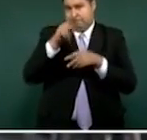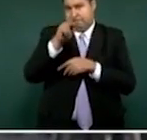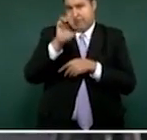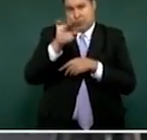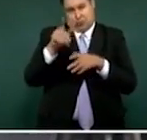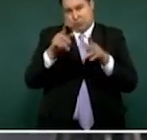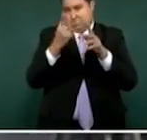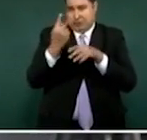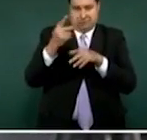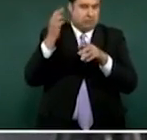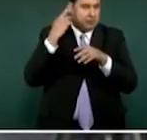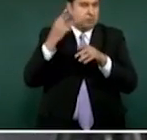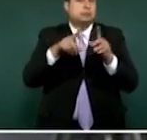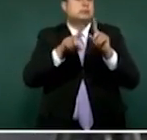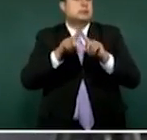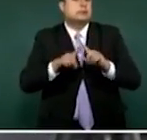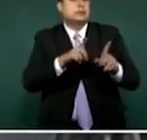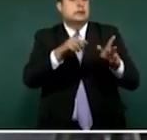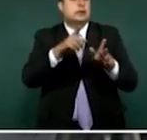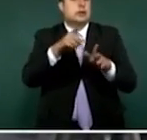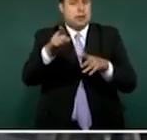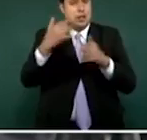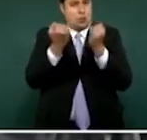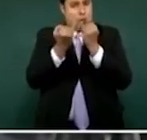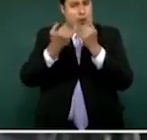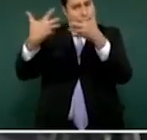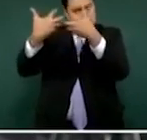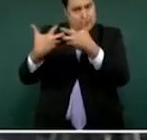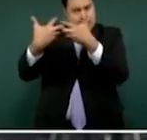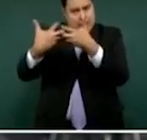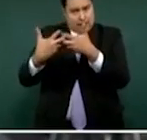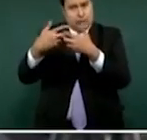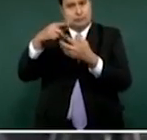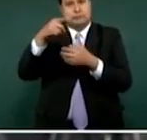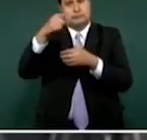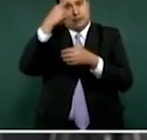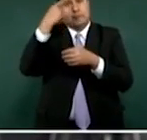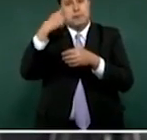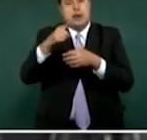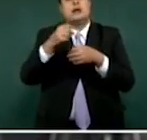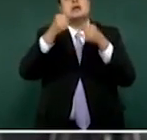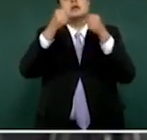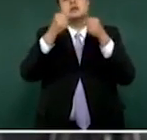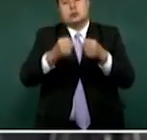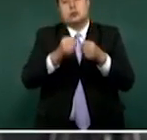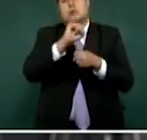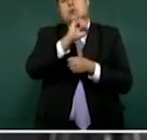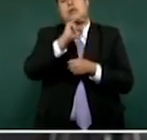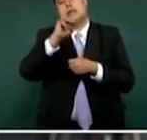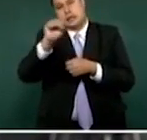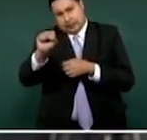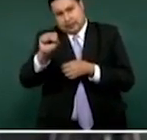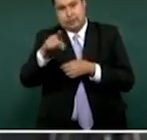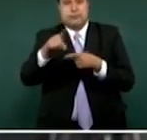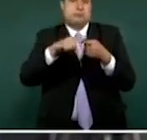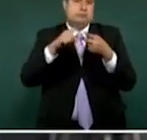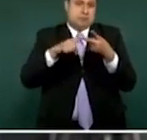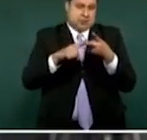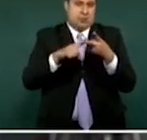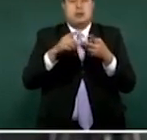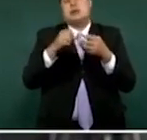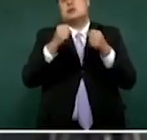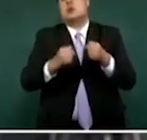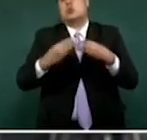que usted exigiera a las empresas a que tuviéramos seguro social y un seguro de vida. Esa sería la primera pregunta. Y la última